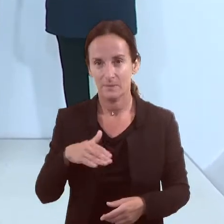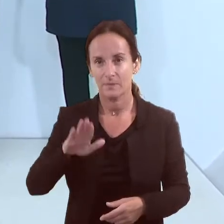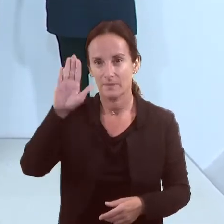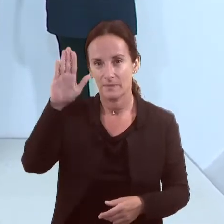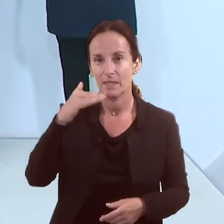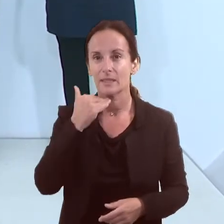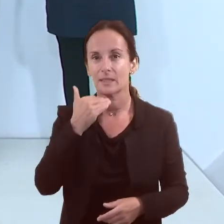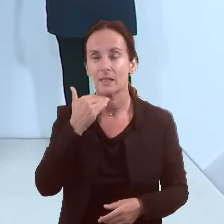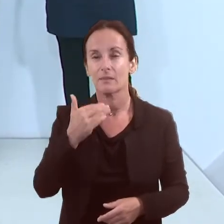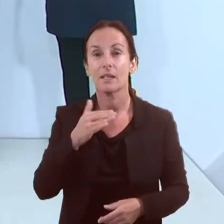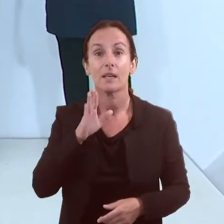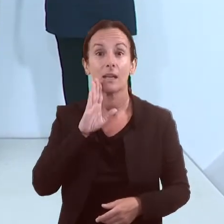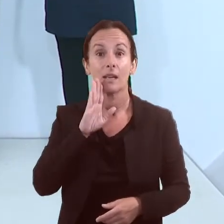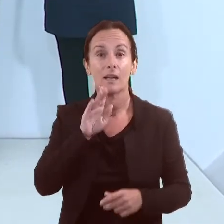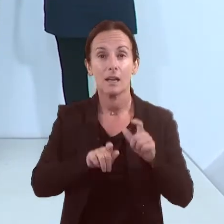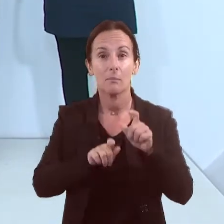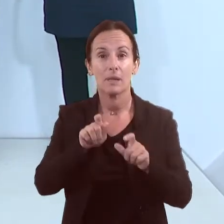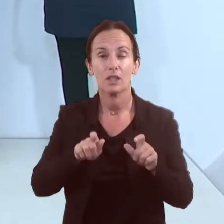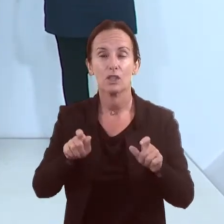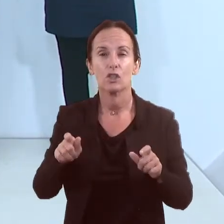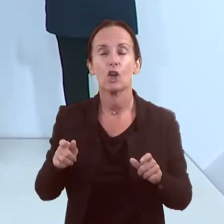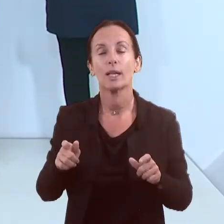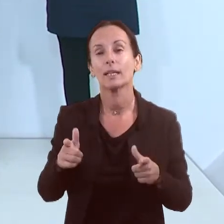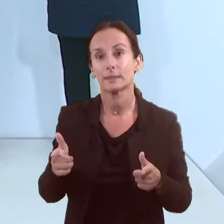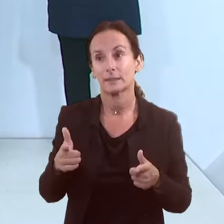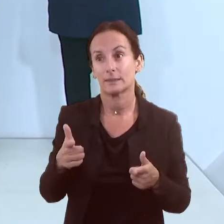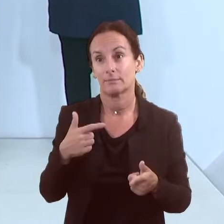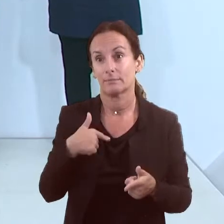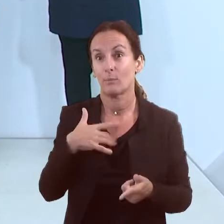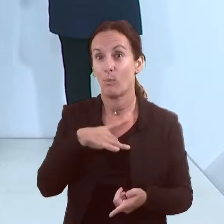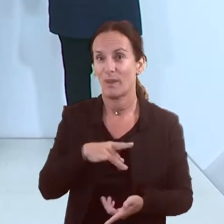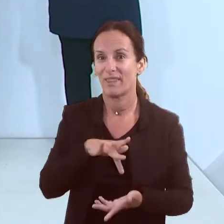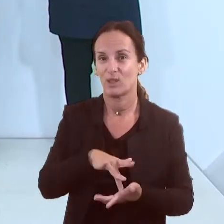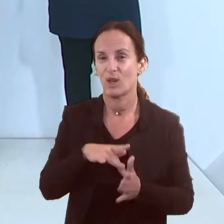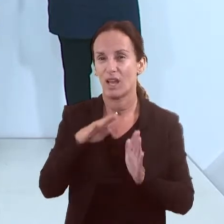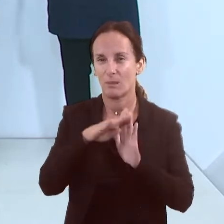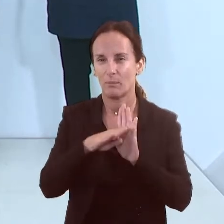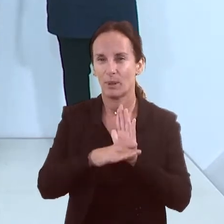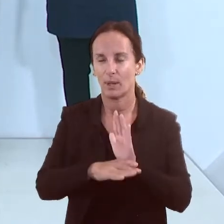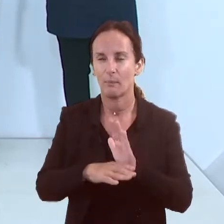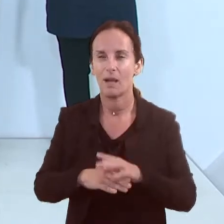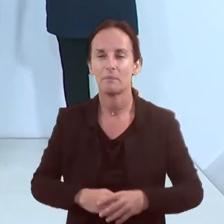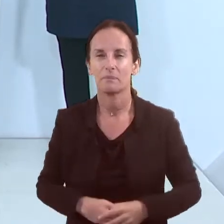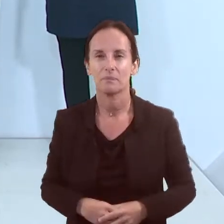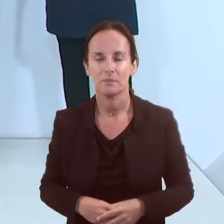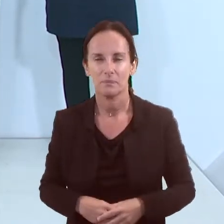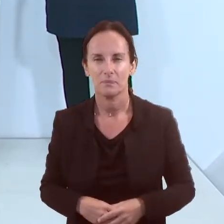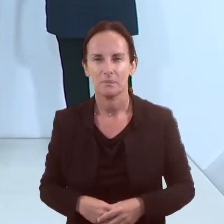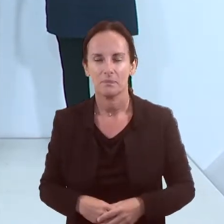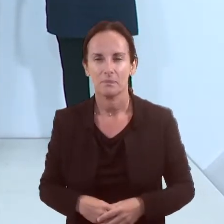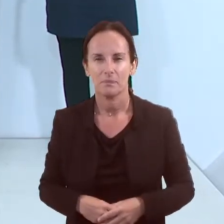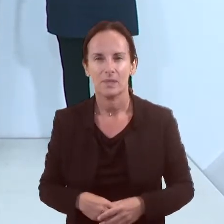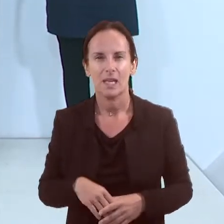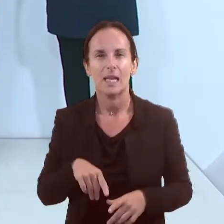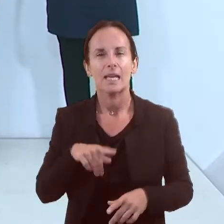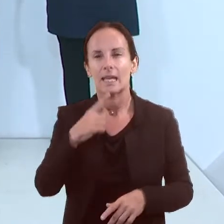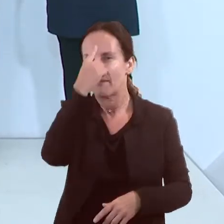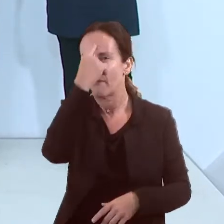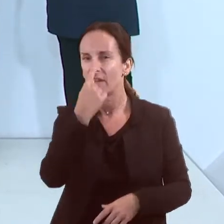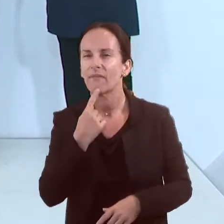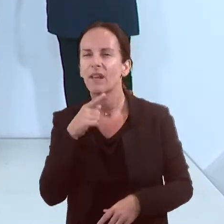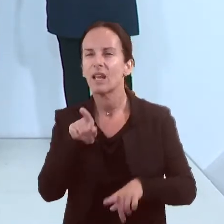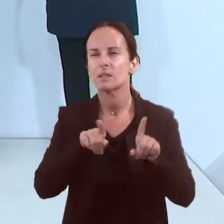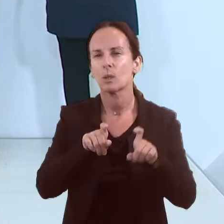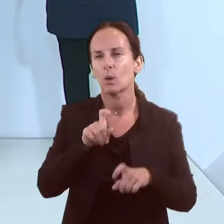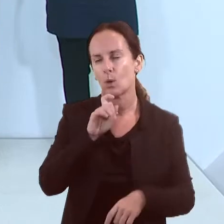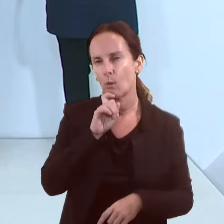aquestes persones que es veuran beneficiades per aquest programa, com es seleccionaran? I després també